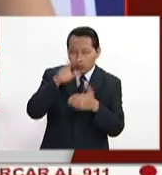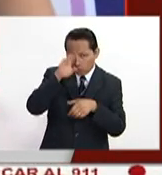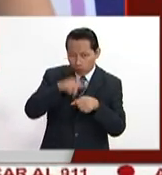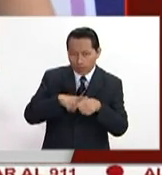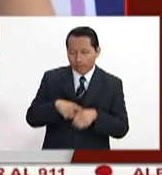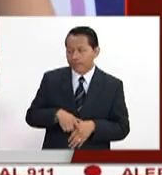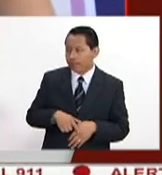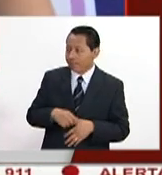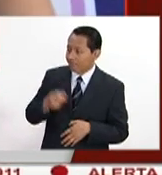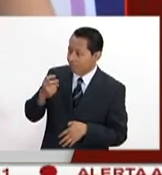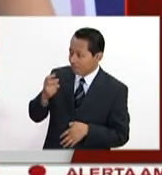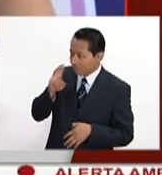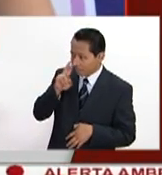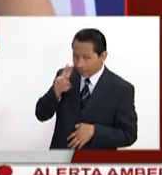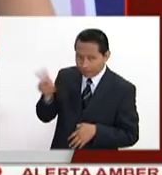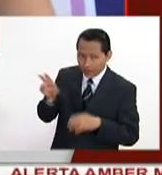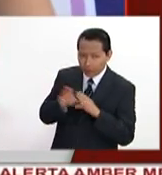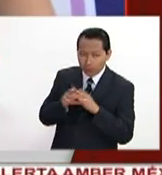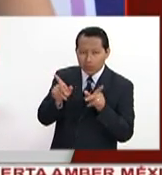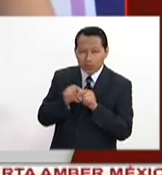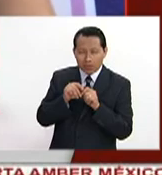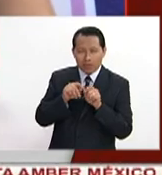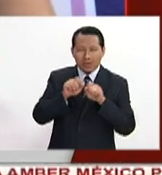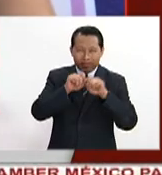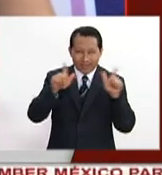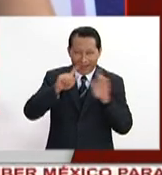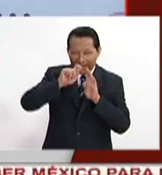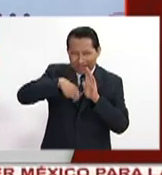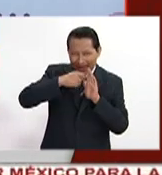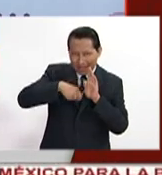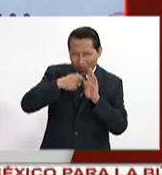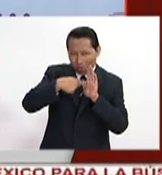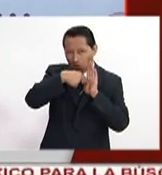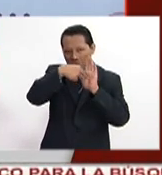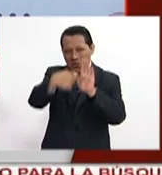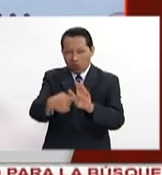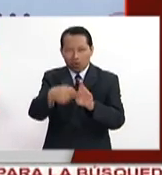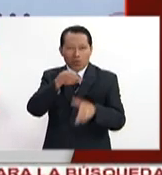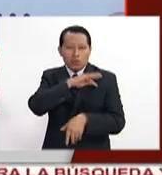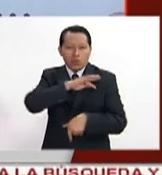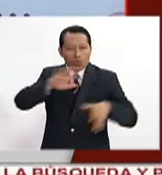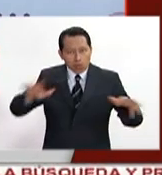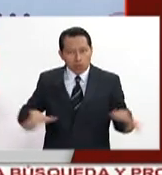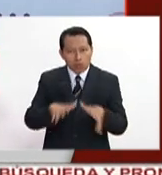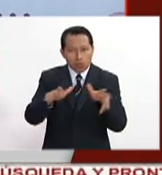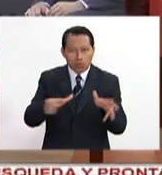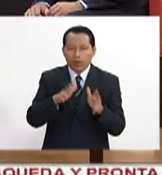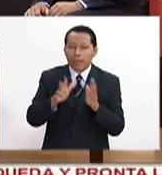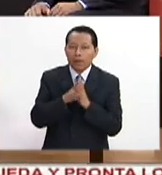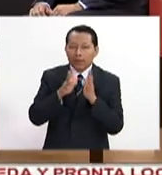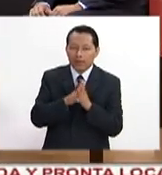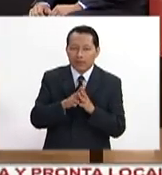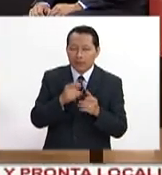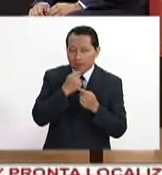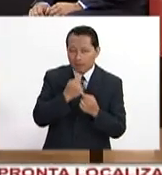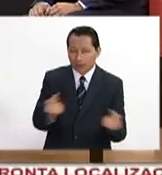Bueno, precisamente vamos a ver este pequeño video donde pues buscan precisamente incentivar esta participación